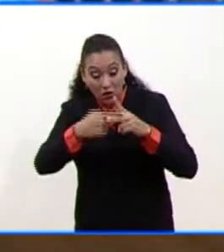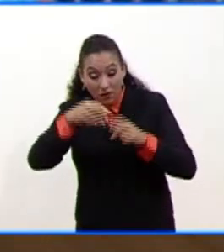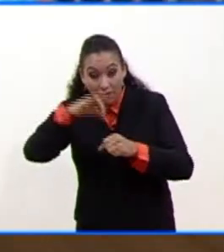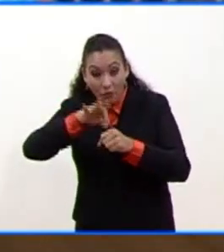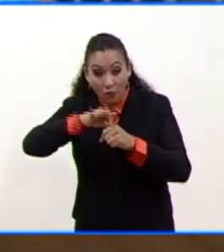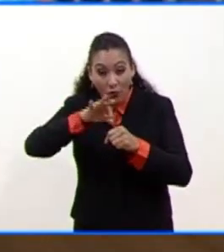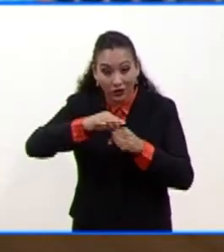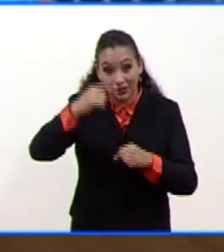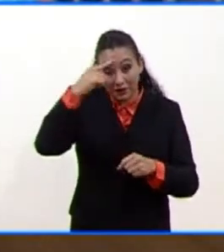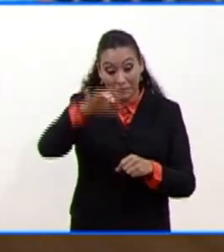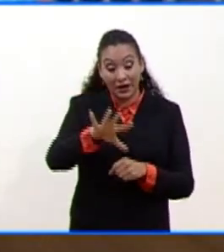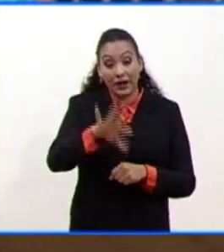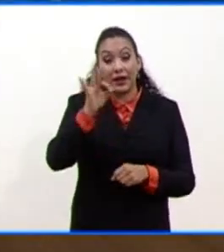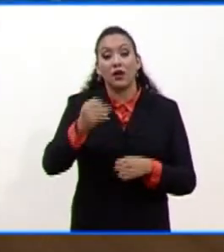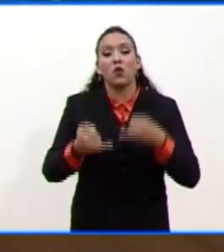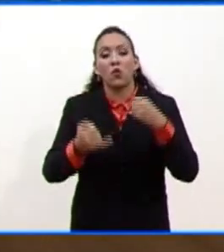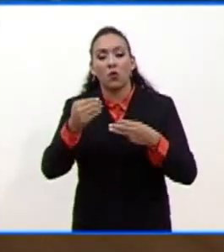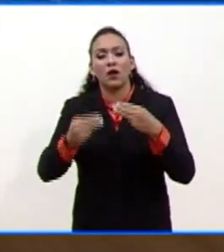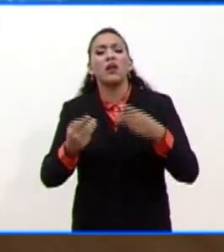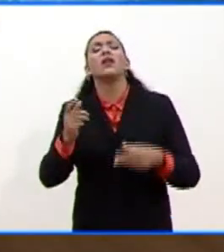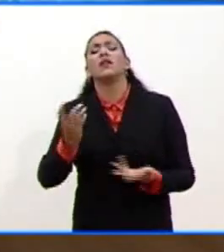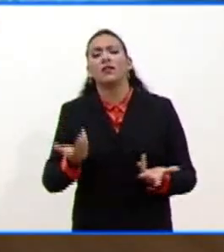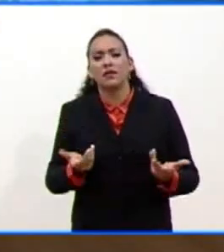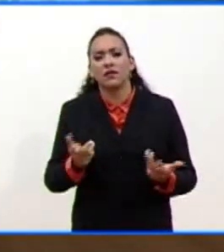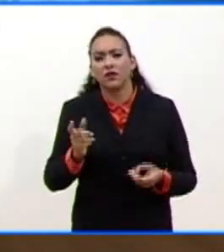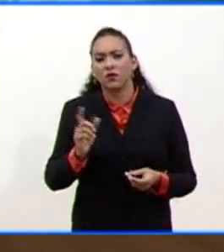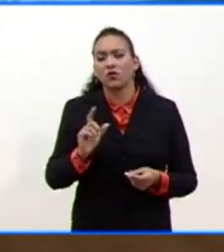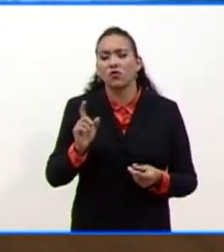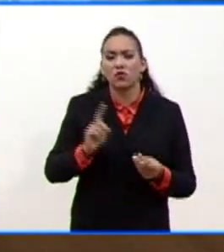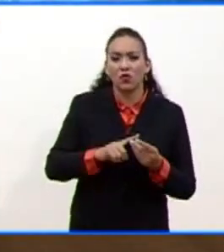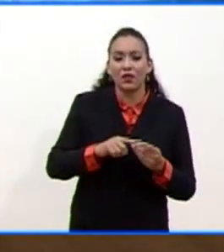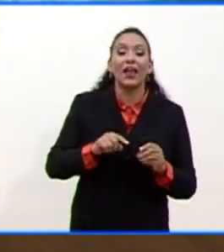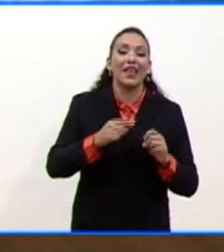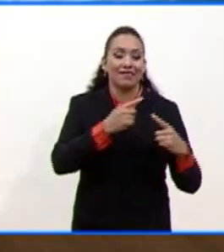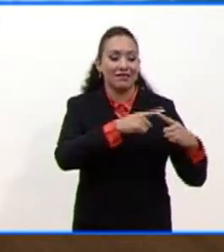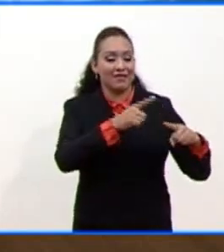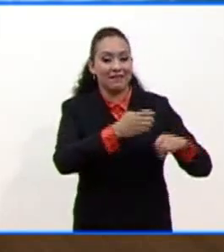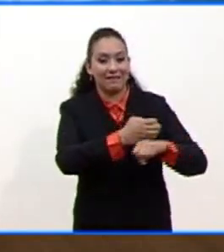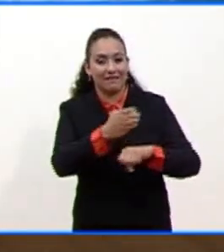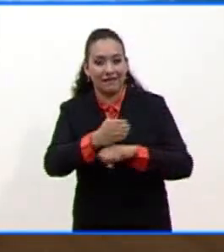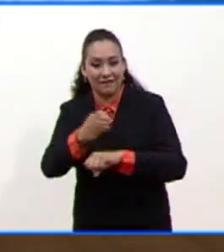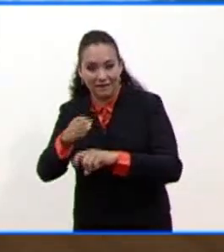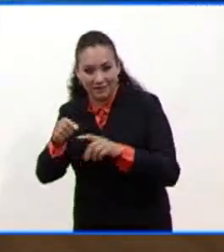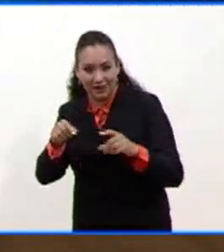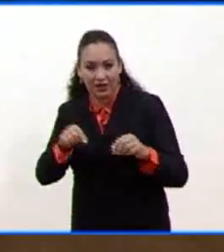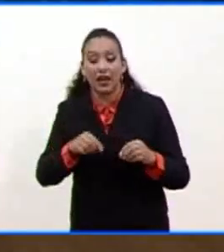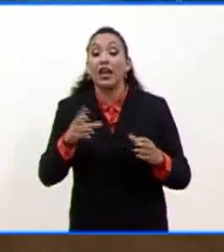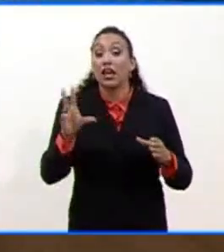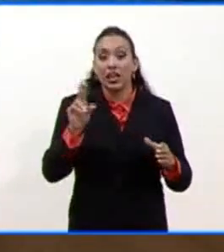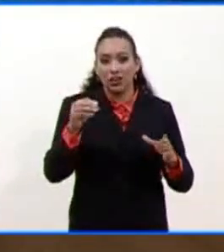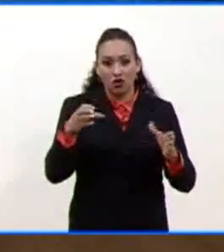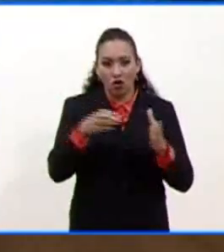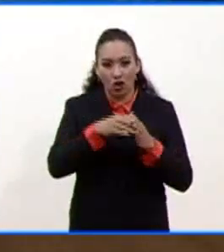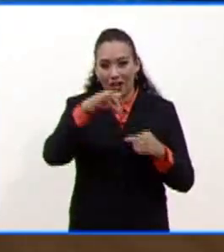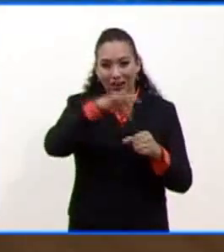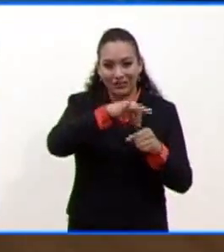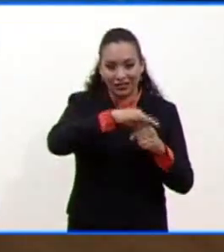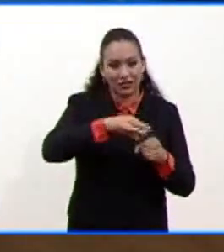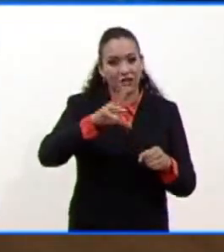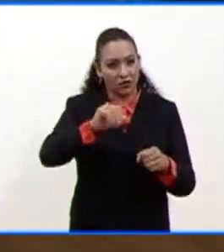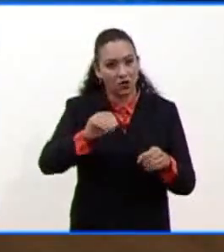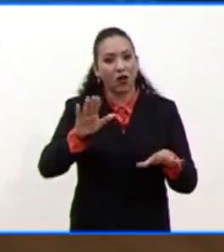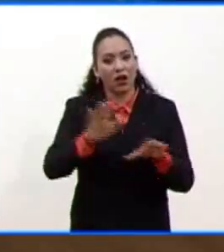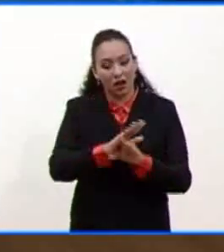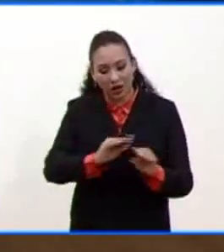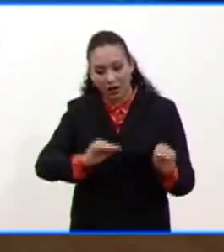votos de la elección judicial se llevará a cabo en los consejos distritales y no en las casillas. El establecimiento